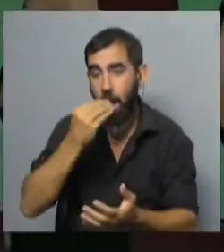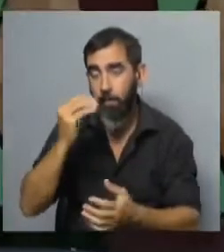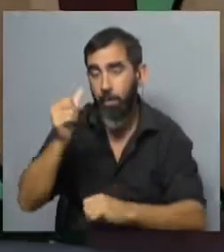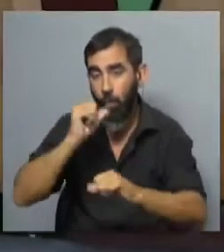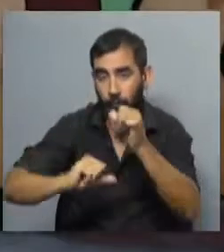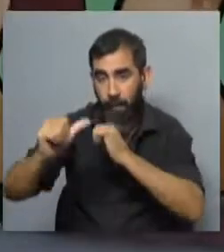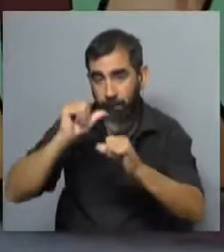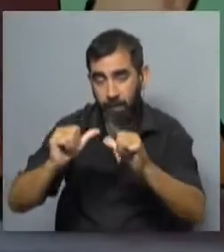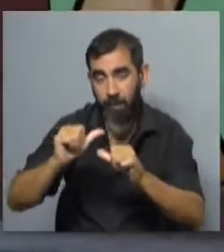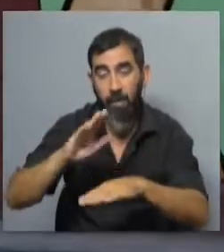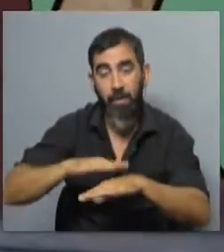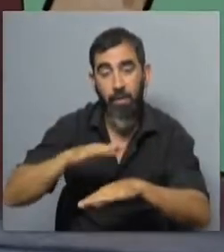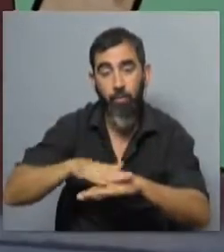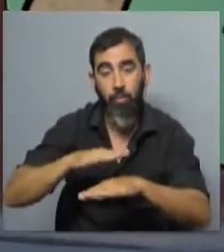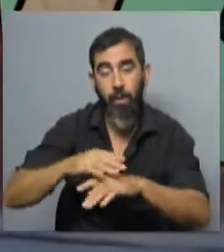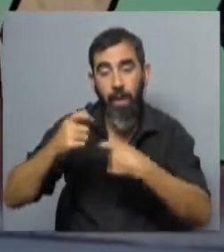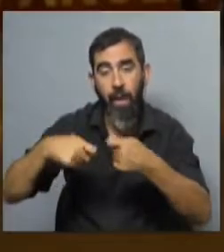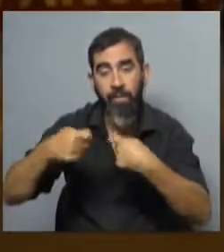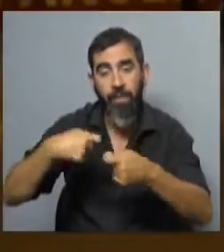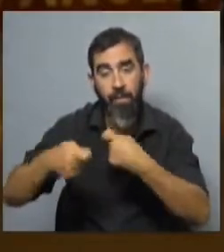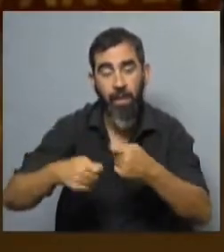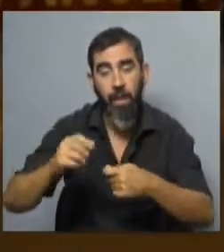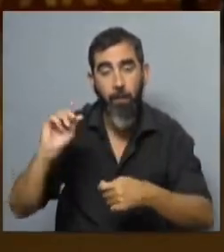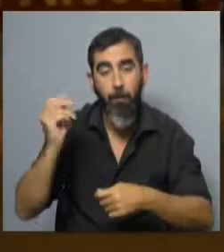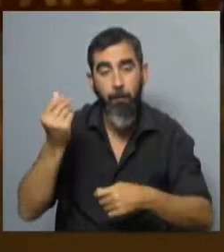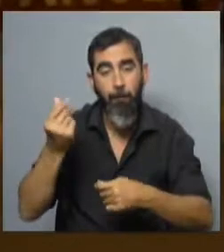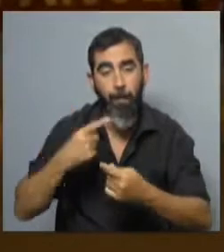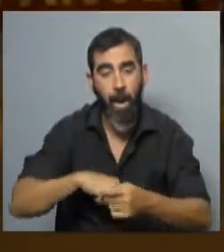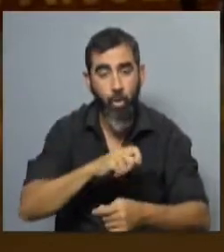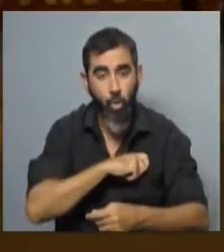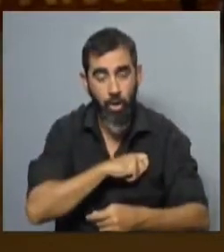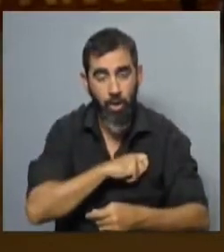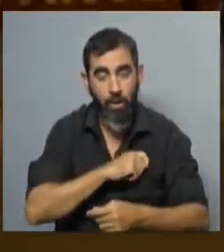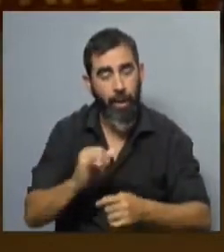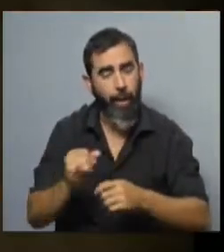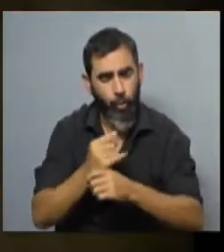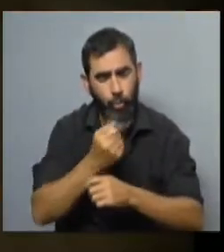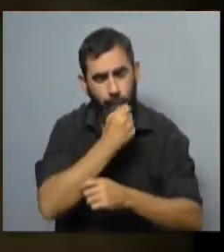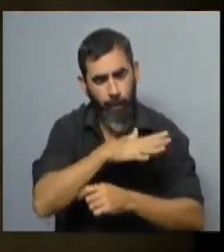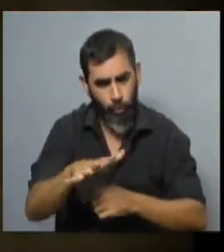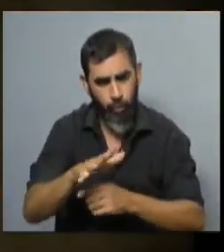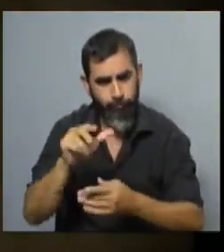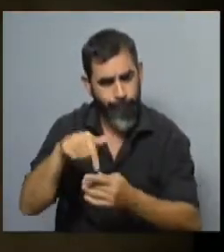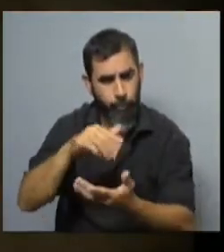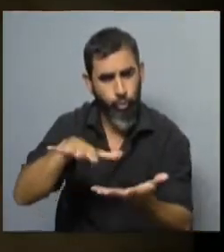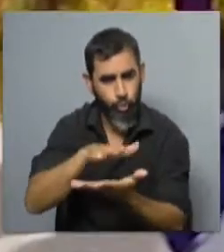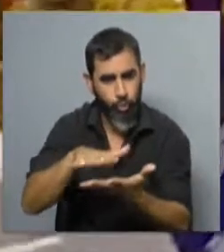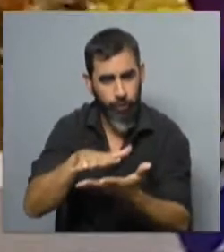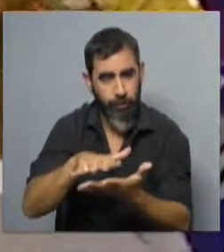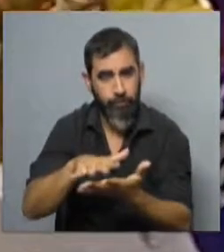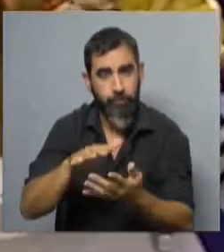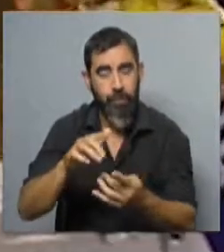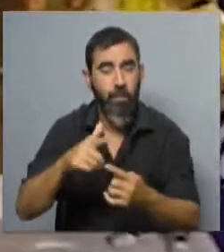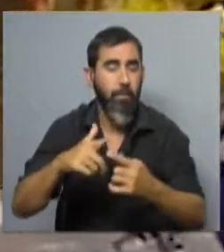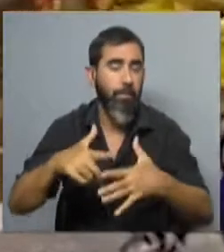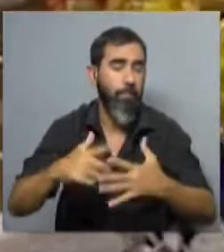se ofrecerán estarán a cargo de la cantina del Club Villa Española, una institución con gran historia y arraigo en la zona. Los espectáculos